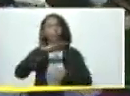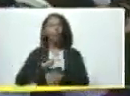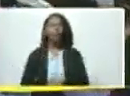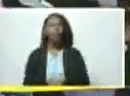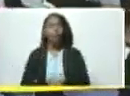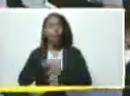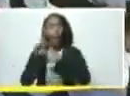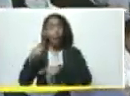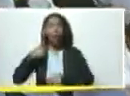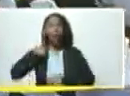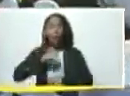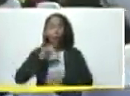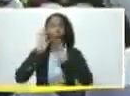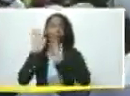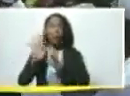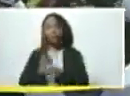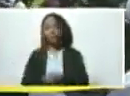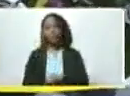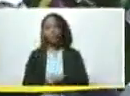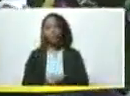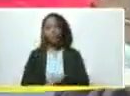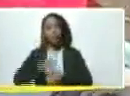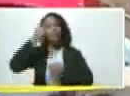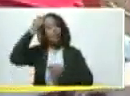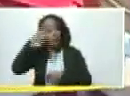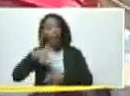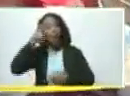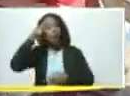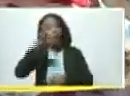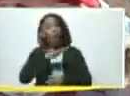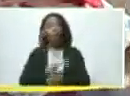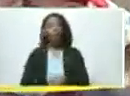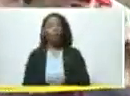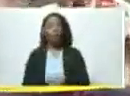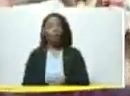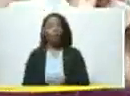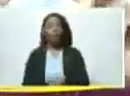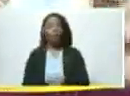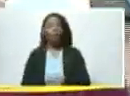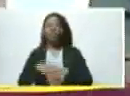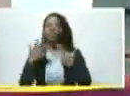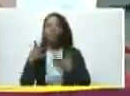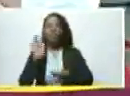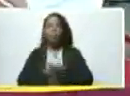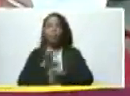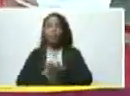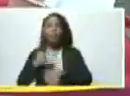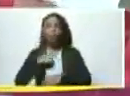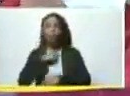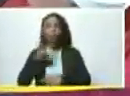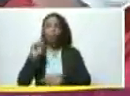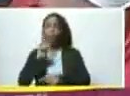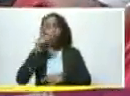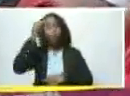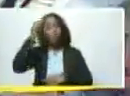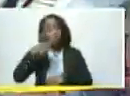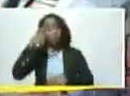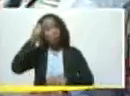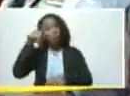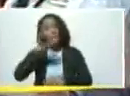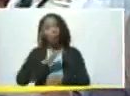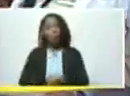pueblo. Eso es lo que tenemos. Creer en el pueblo. ¿Qué sería de nosotros si no hubiéramos creído en el